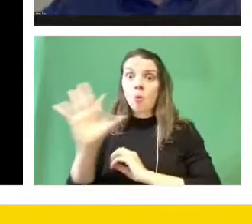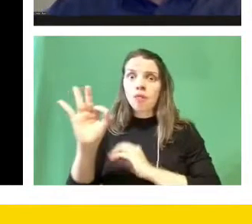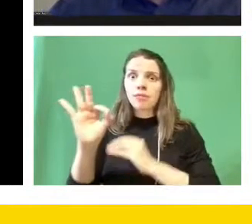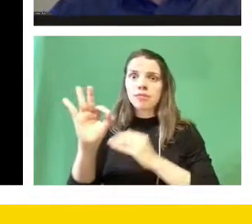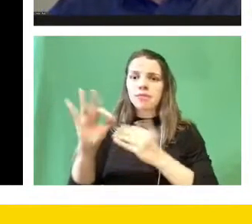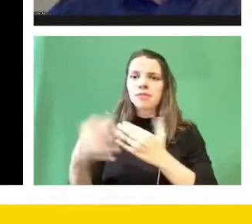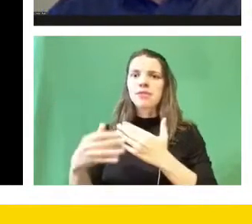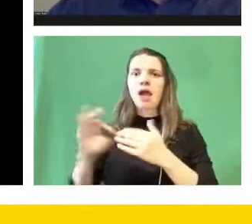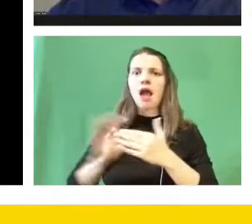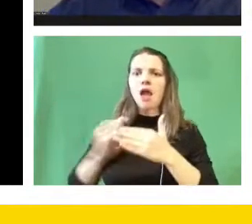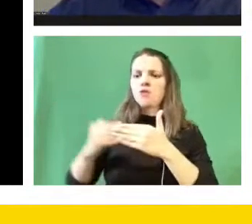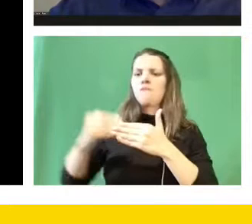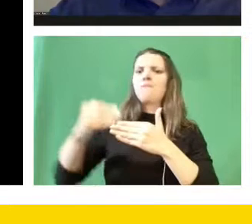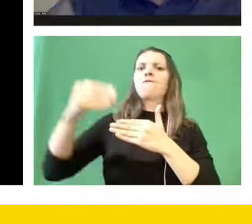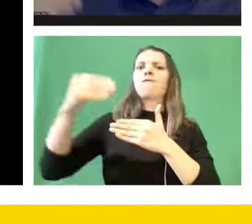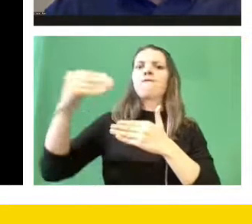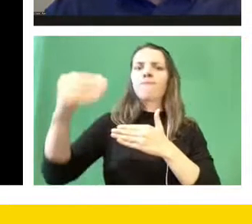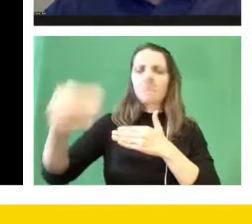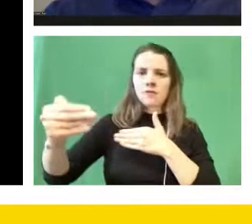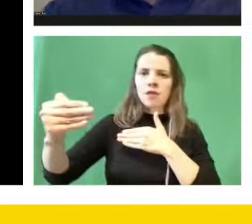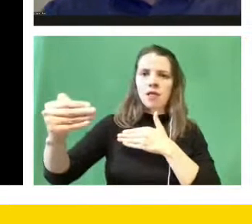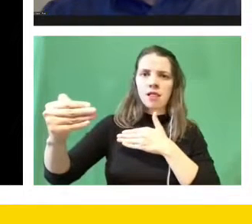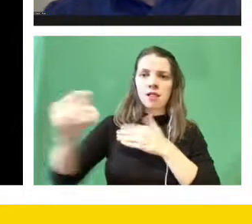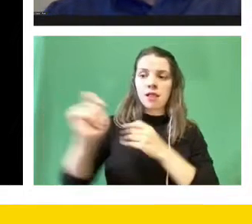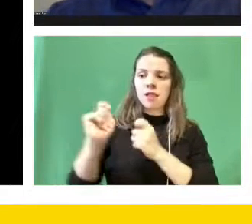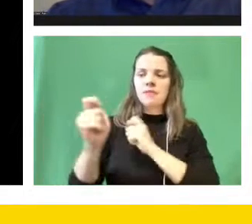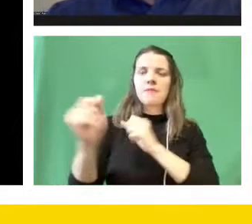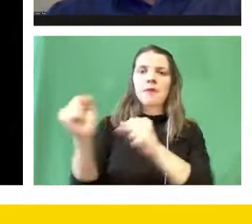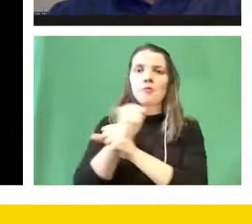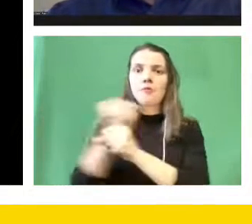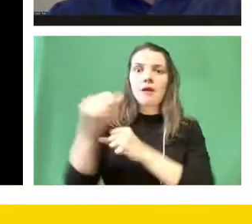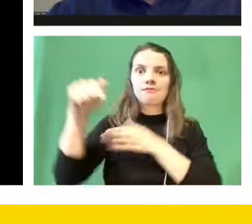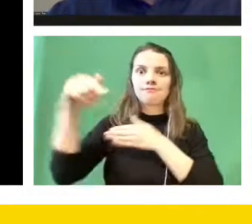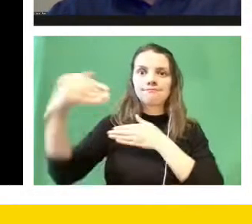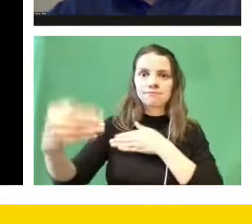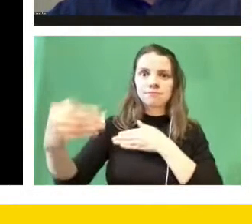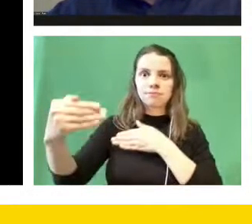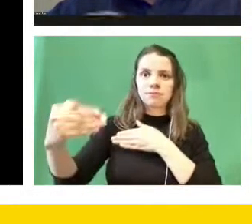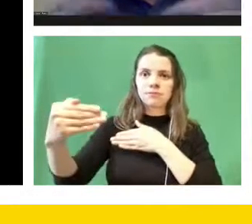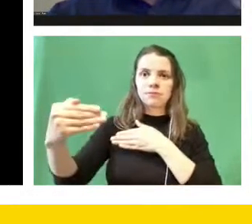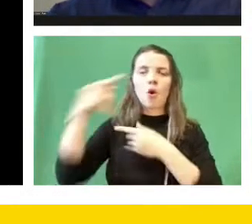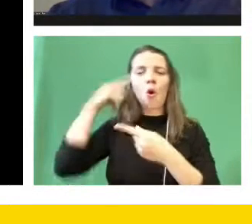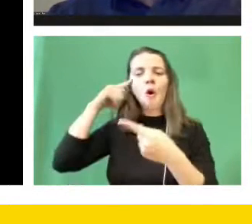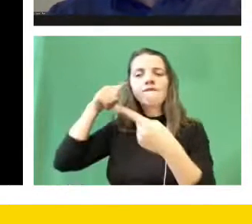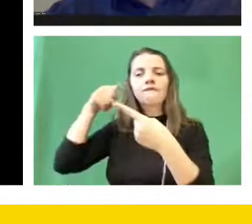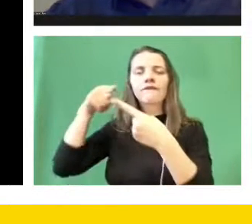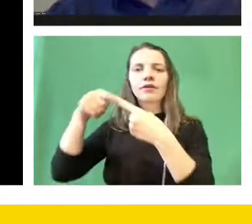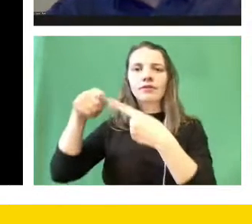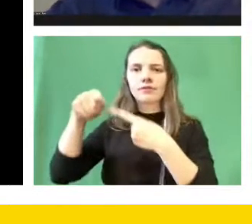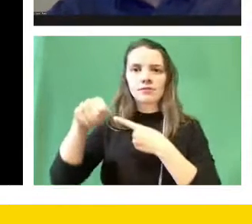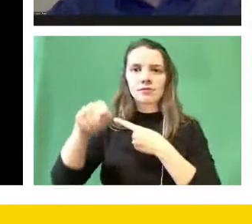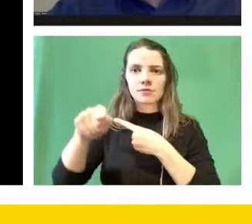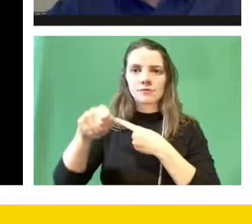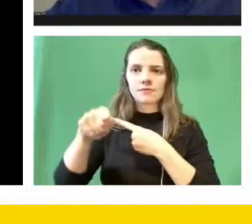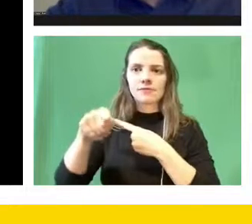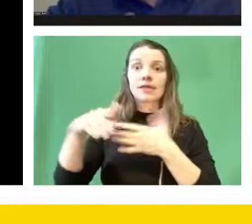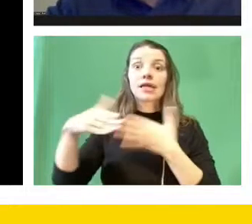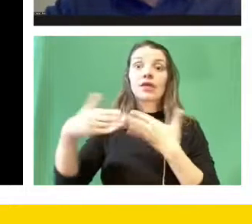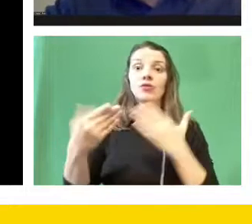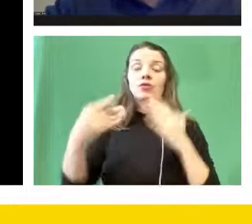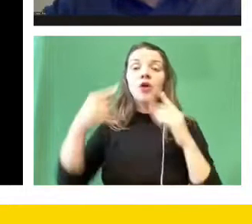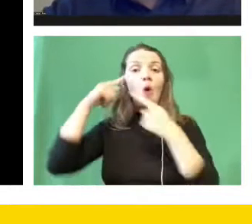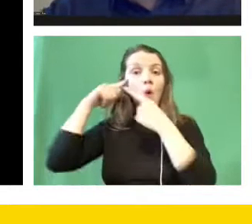muy importantes en este sentido. Y dentro de esos objetivos se busca